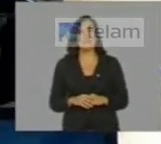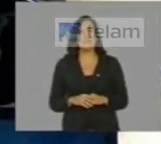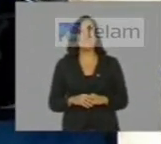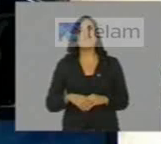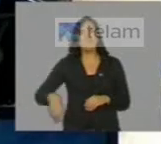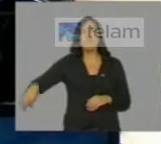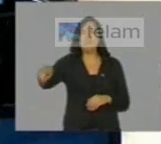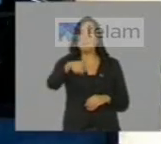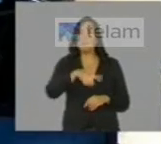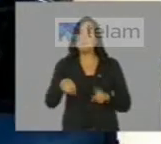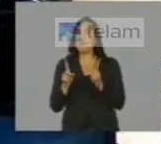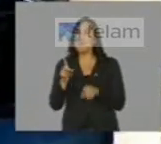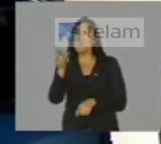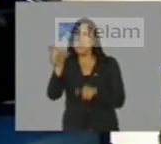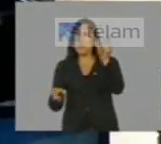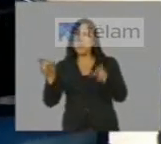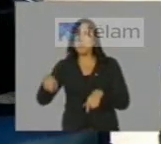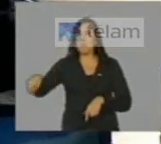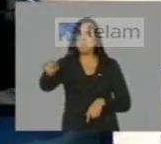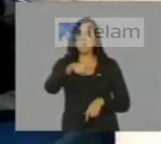fueron ustedes,